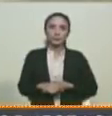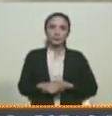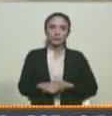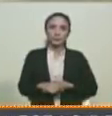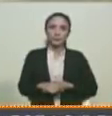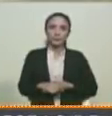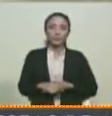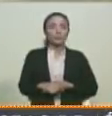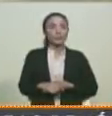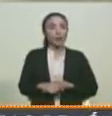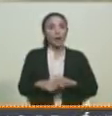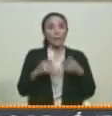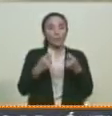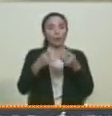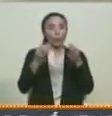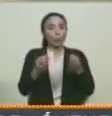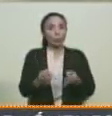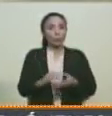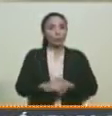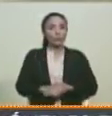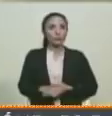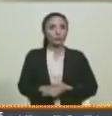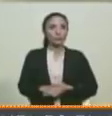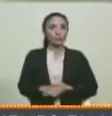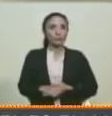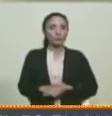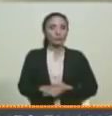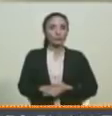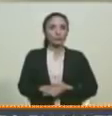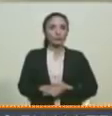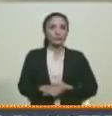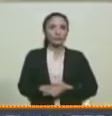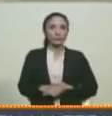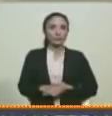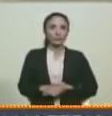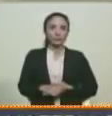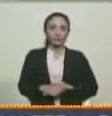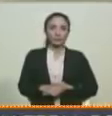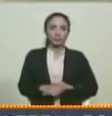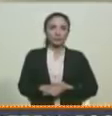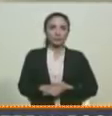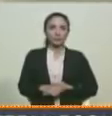Tema de los precios, cómo abordarlos con un nuevo concepto.